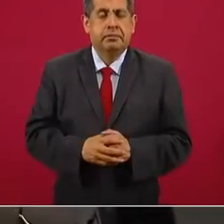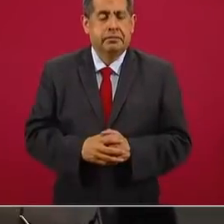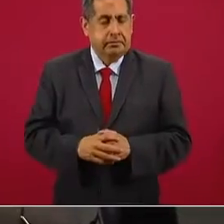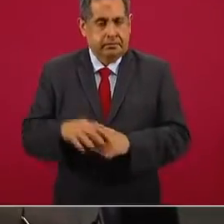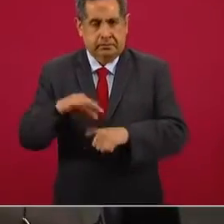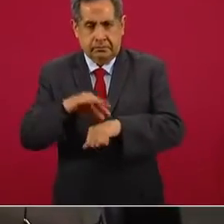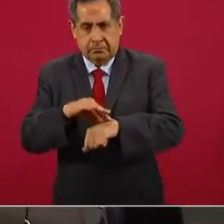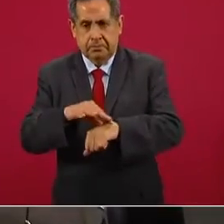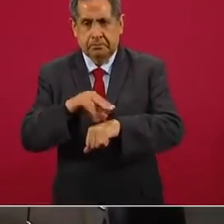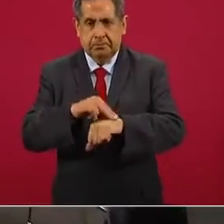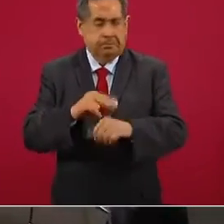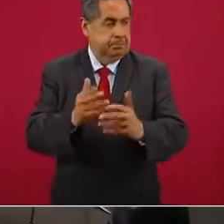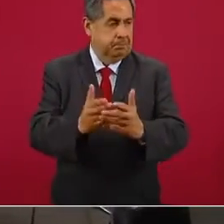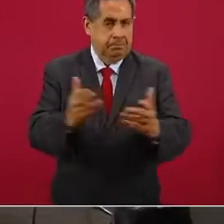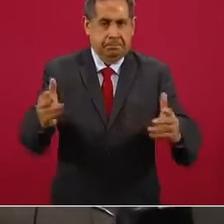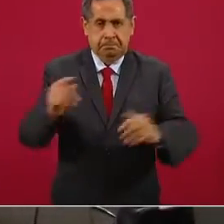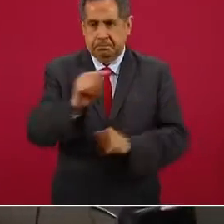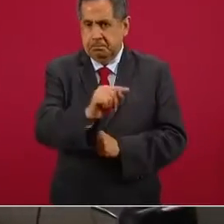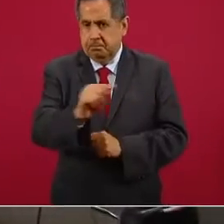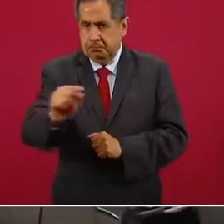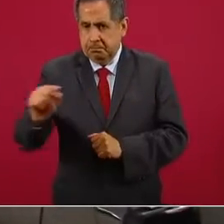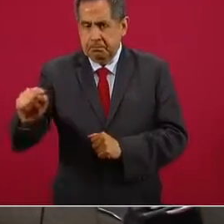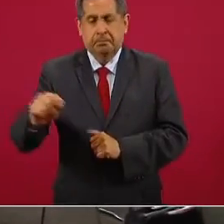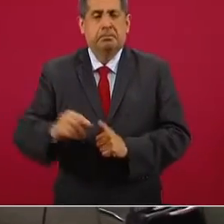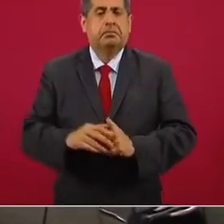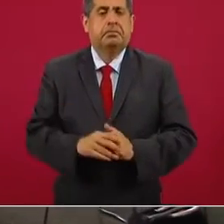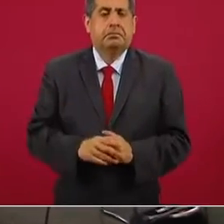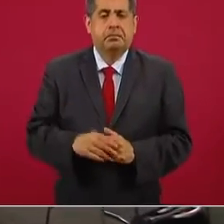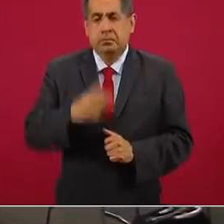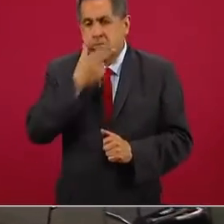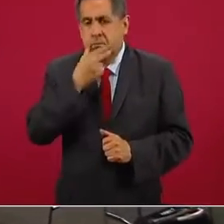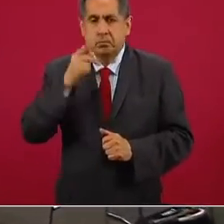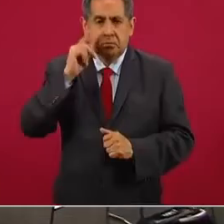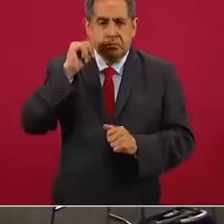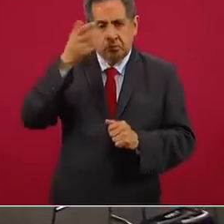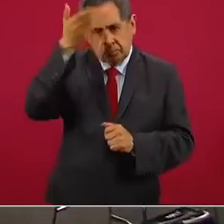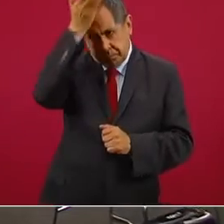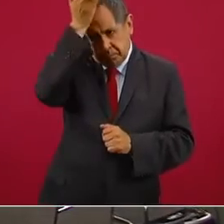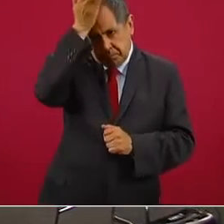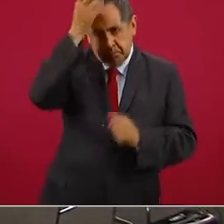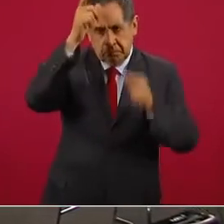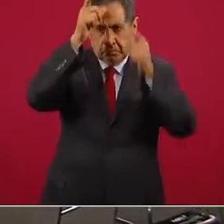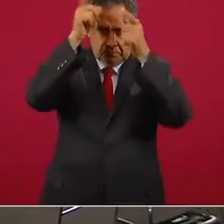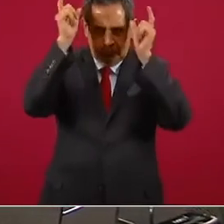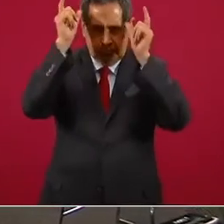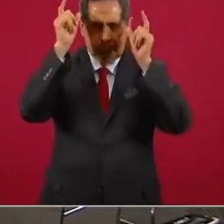médicos, médicas, enfermeras, enfermeros que el día de hoy